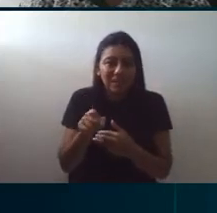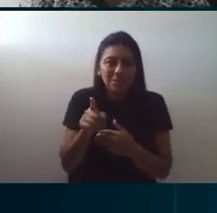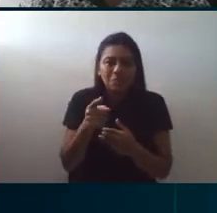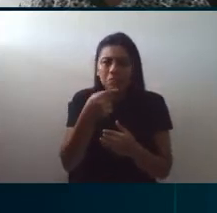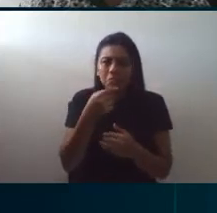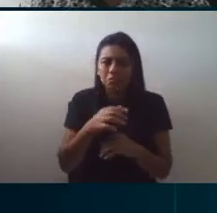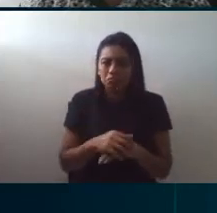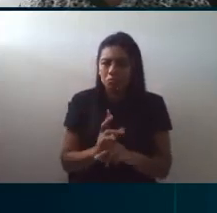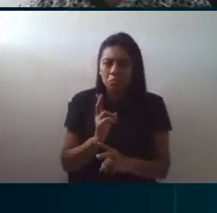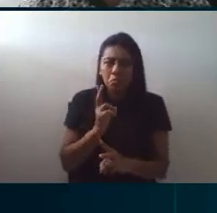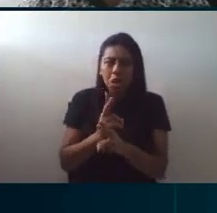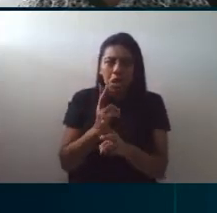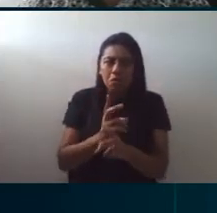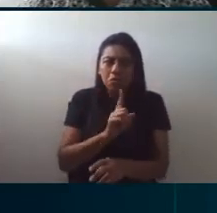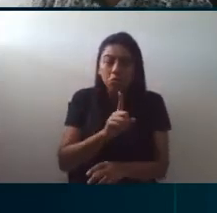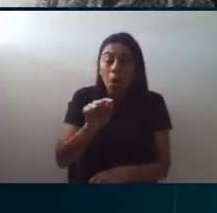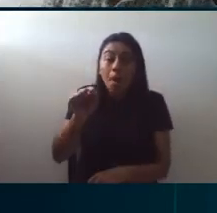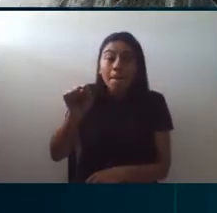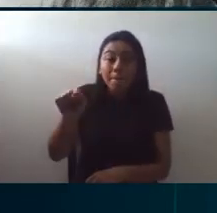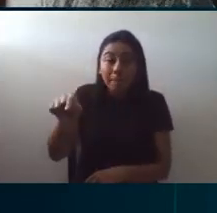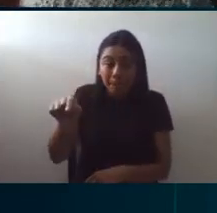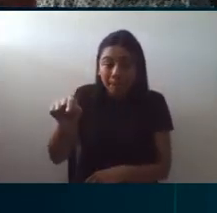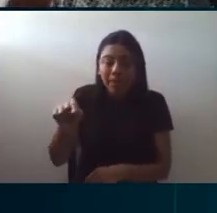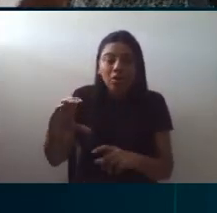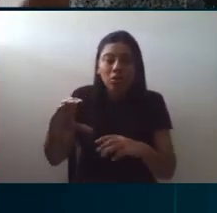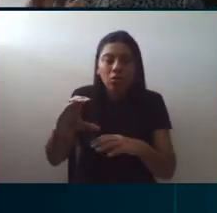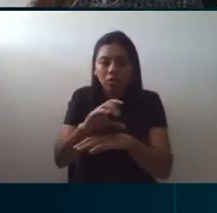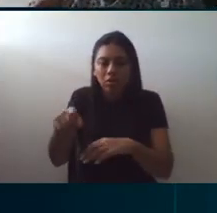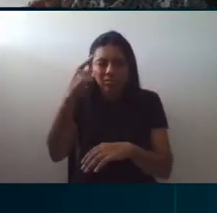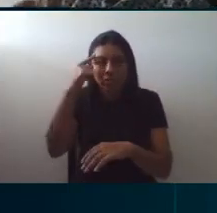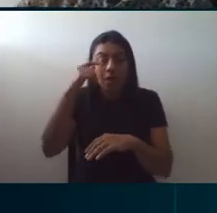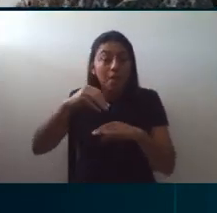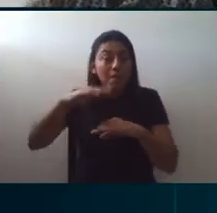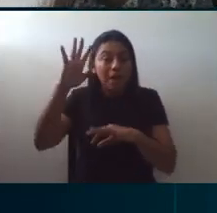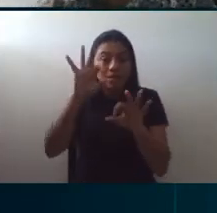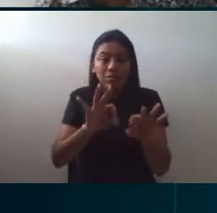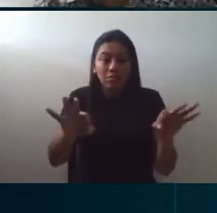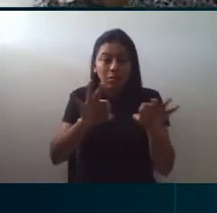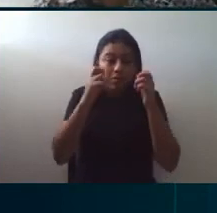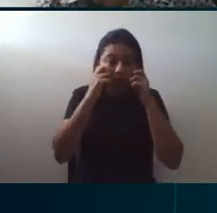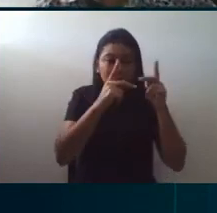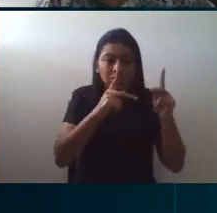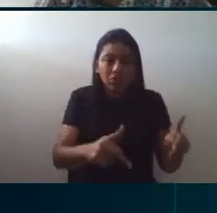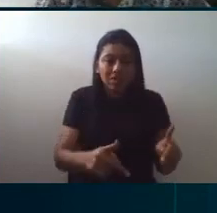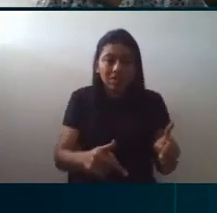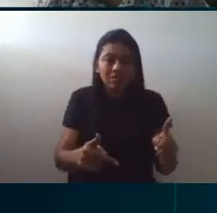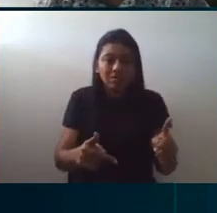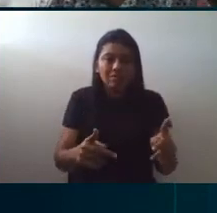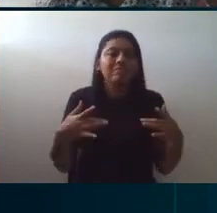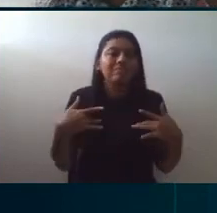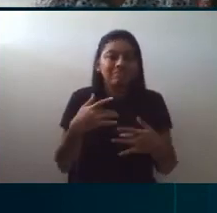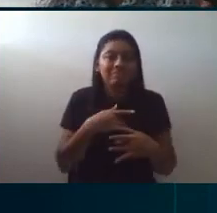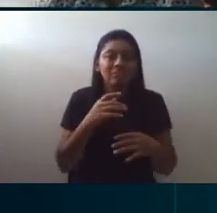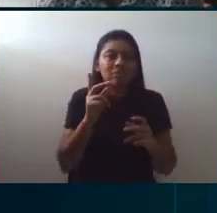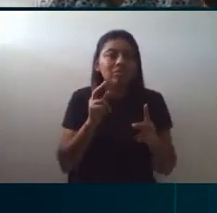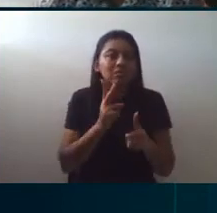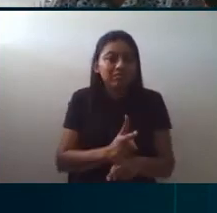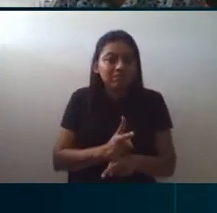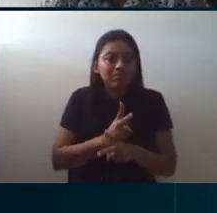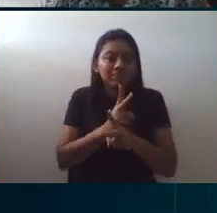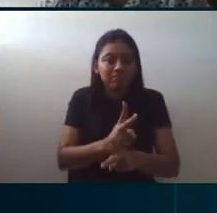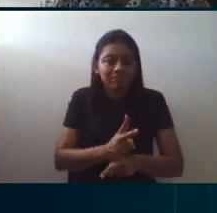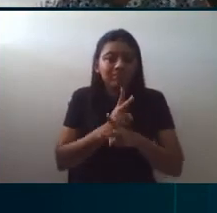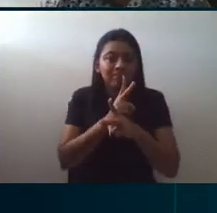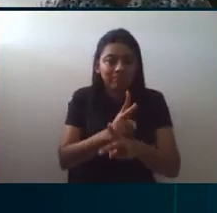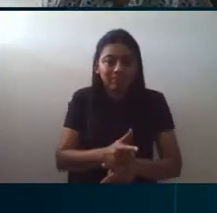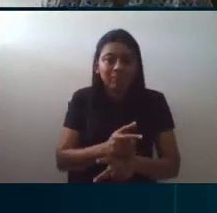la seguridad de las personas, esto sí lo comprometieron. Entonces, recuerden que lo que yo trato de hacer es que para proyectos futuros, esto ya entrené mi red, ya